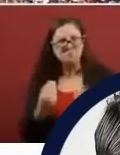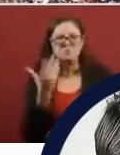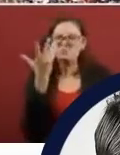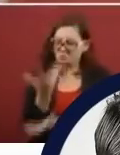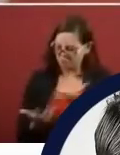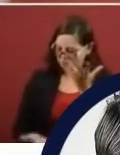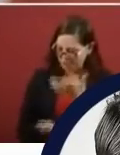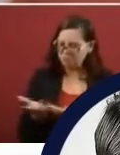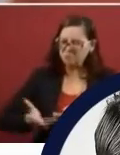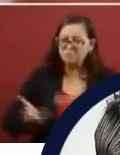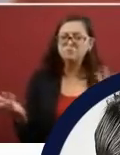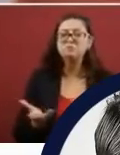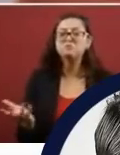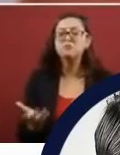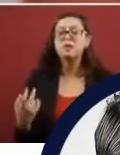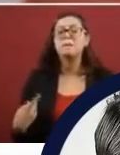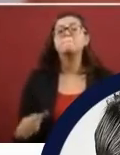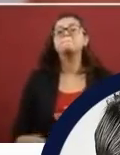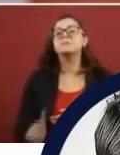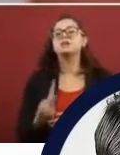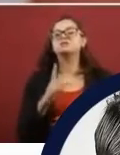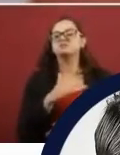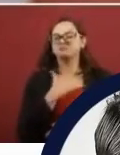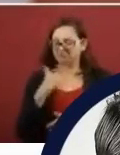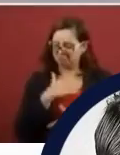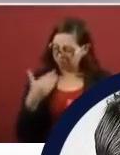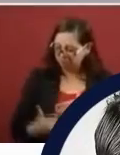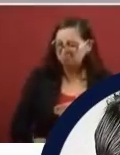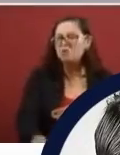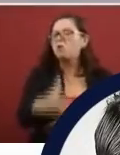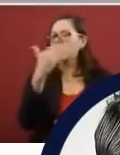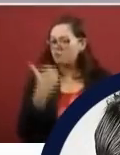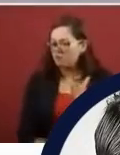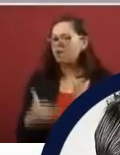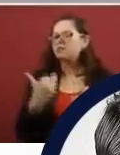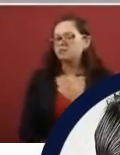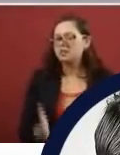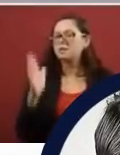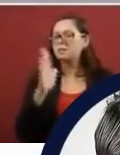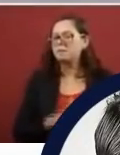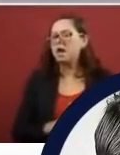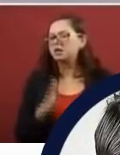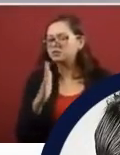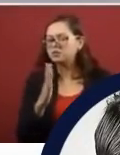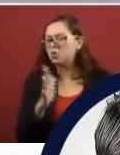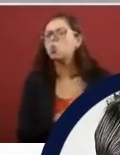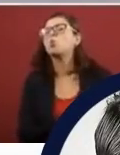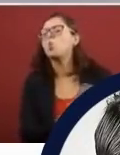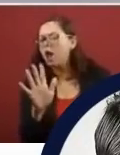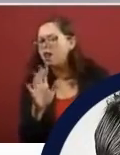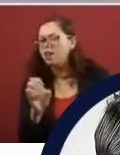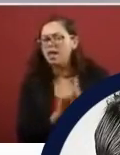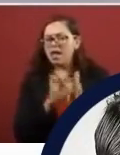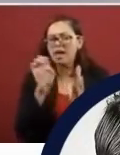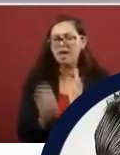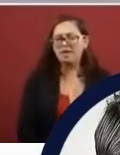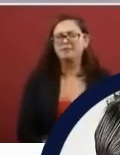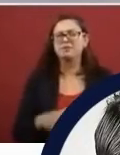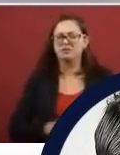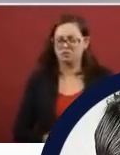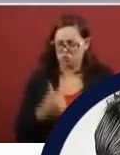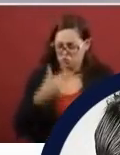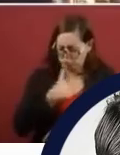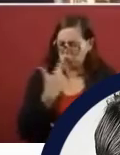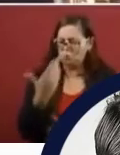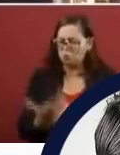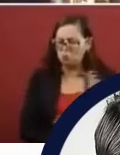hay un plan, no hay un programa. Reaccionan a si el presidente dijo que las arbitrariedades de